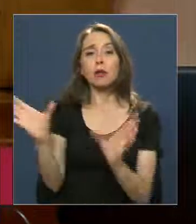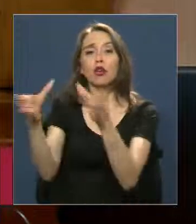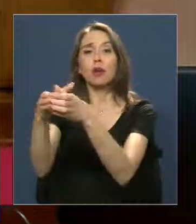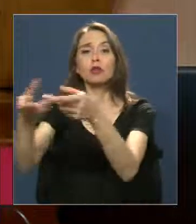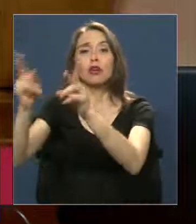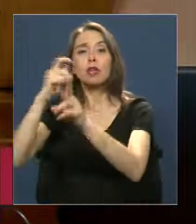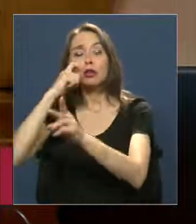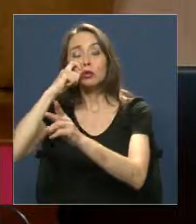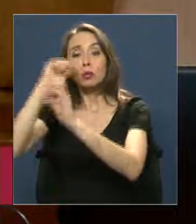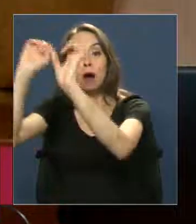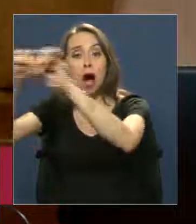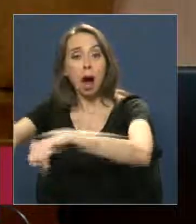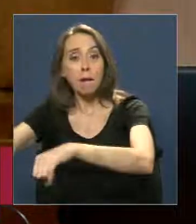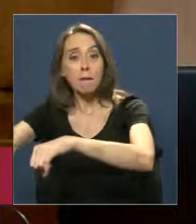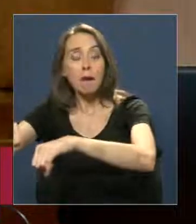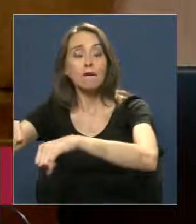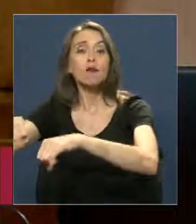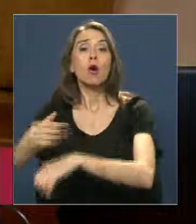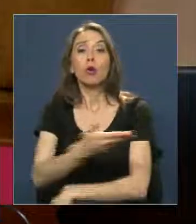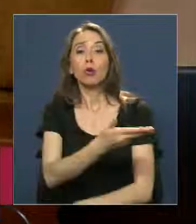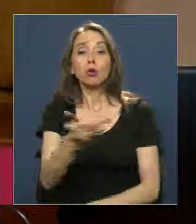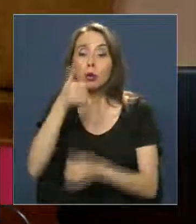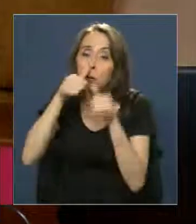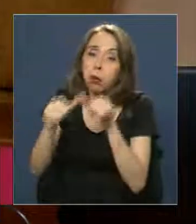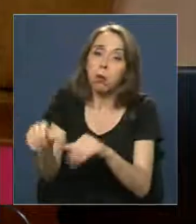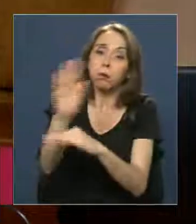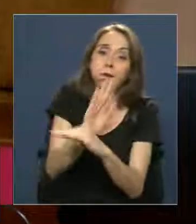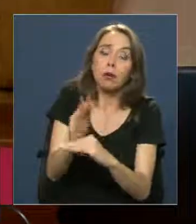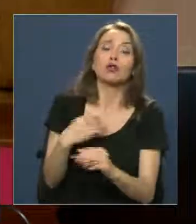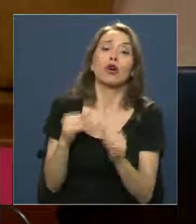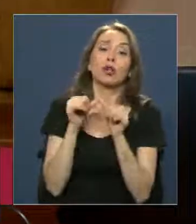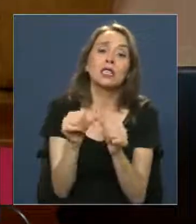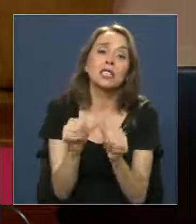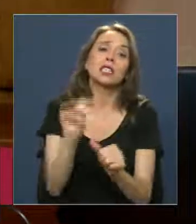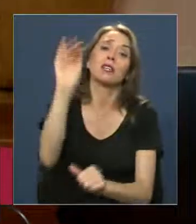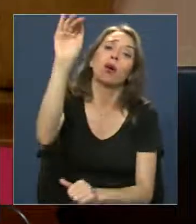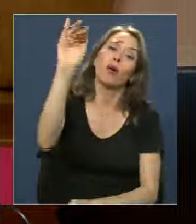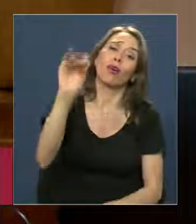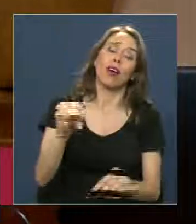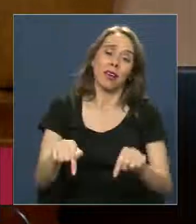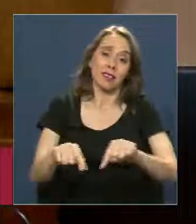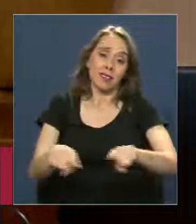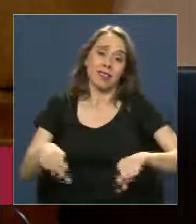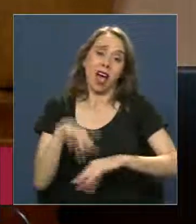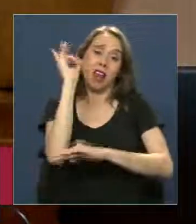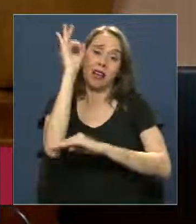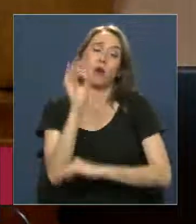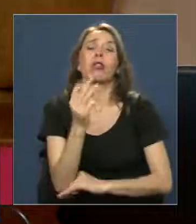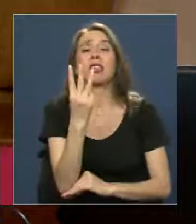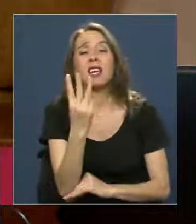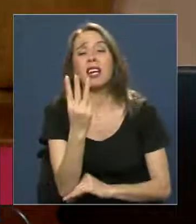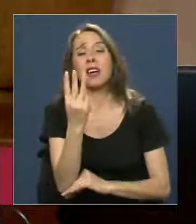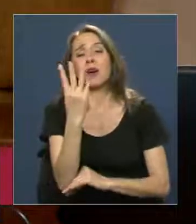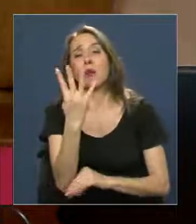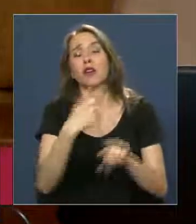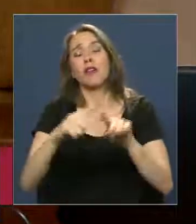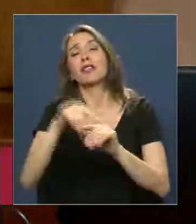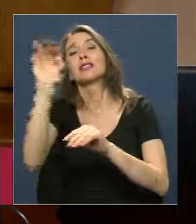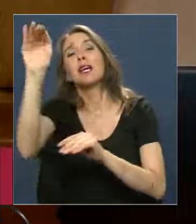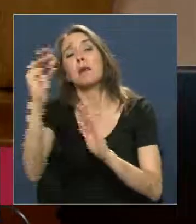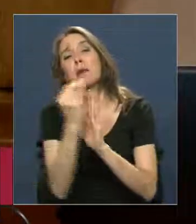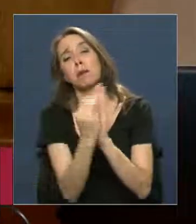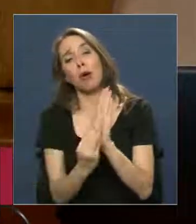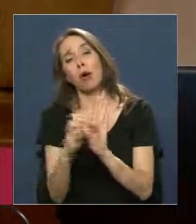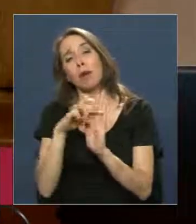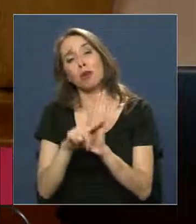Derechos Humanos, y ustedes han sido testigos que he insistido, no sé, 3 o 4 veces aquí en la sala pidiendo que se pusieran tablas para